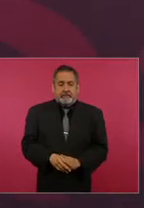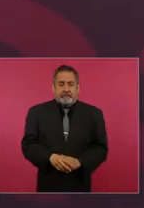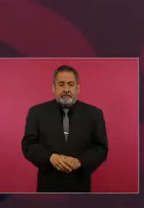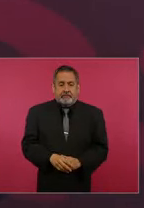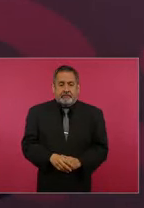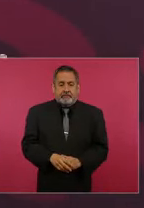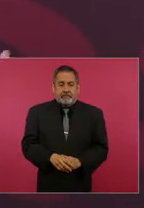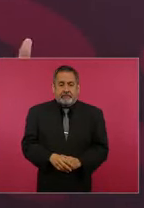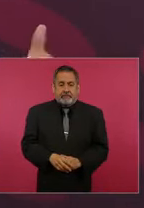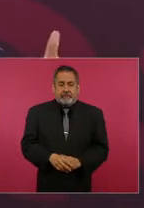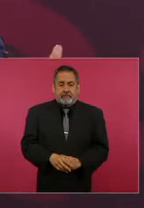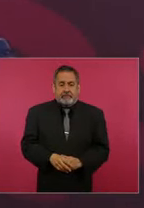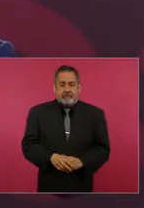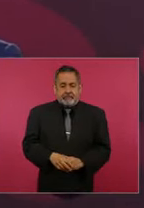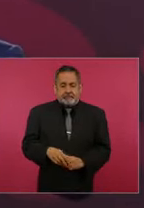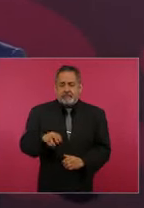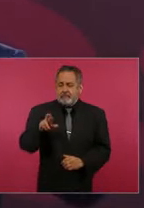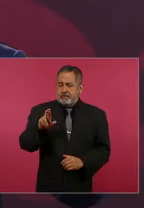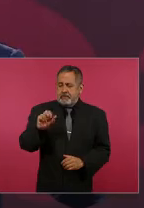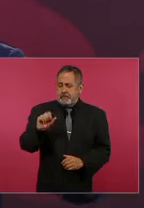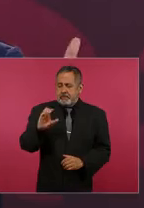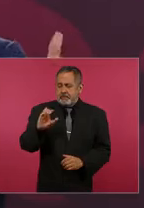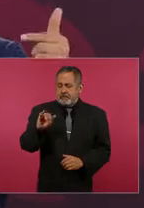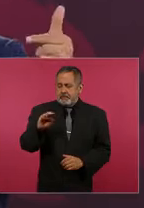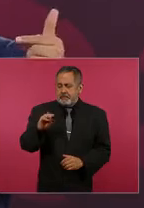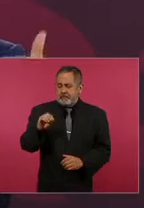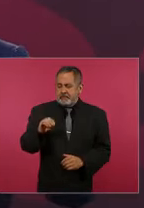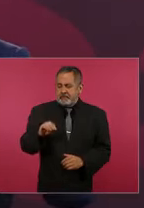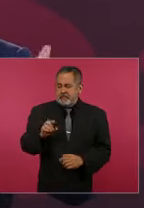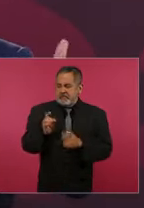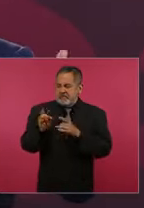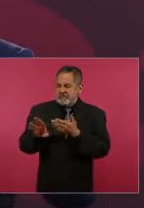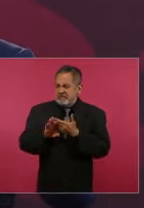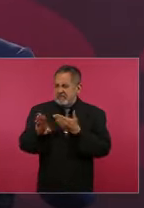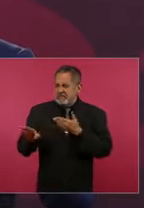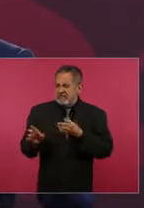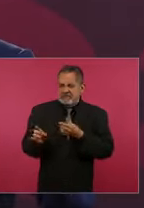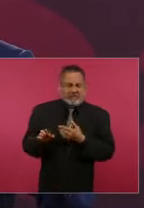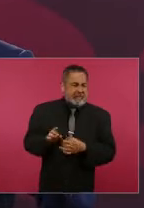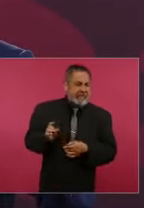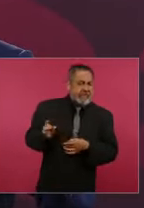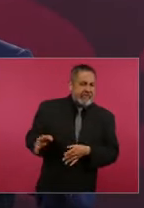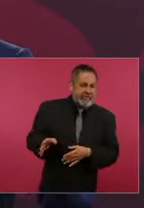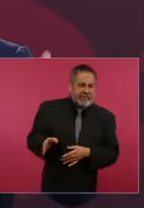El racismo se practicaba